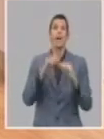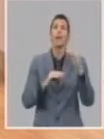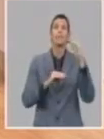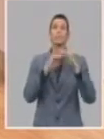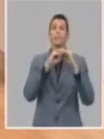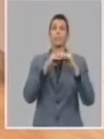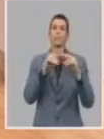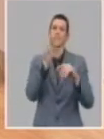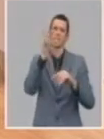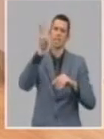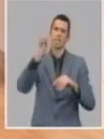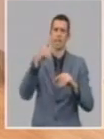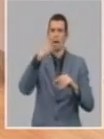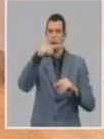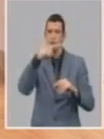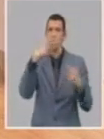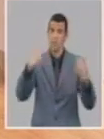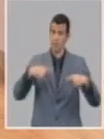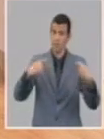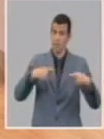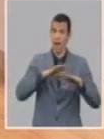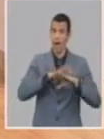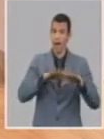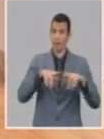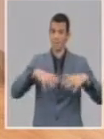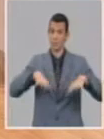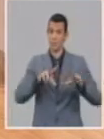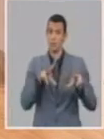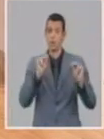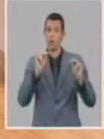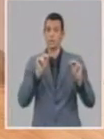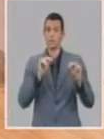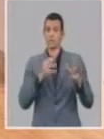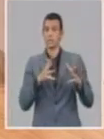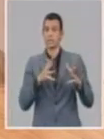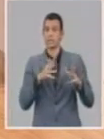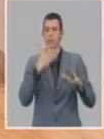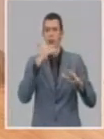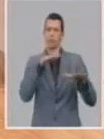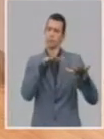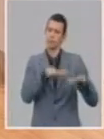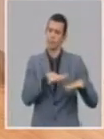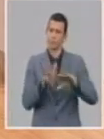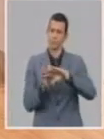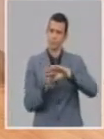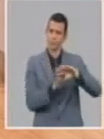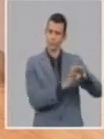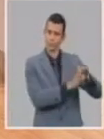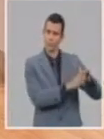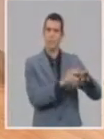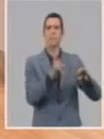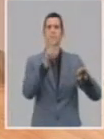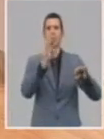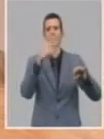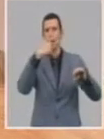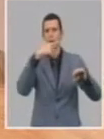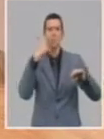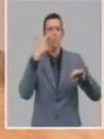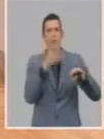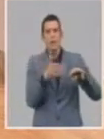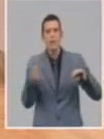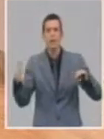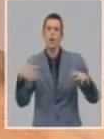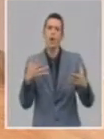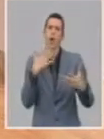obligaciones corrientes hay preguntas que dicen pero eso quiere decir que la cuota que puedan abrir que es de marzo no la tengo que ir a pagar no la